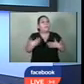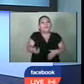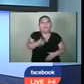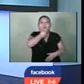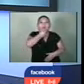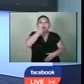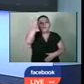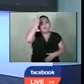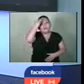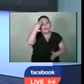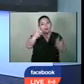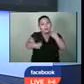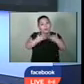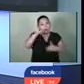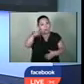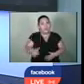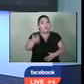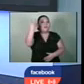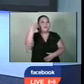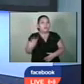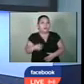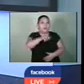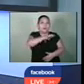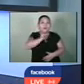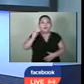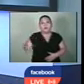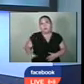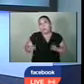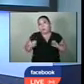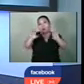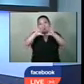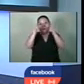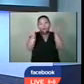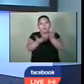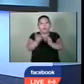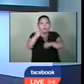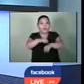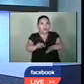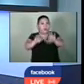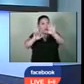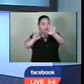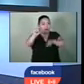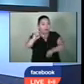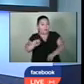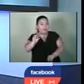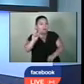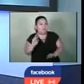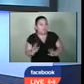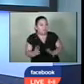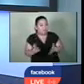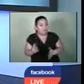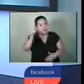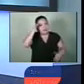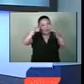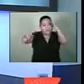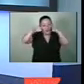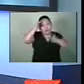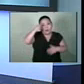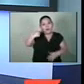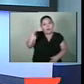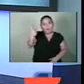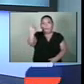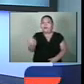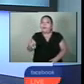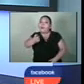más importantes de este día a nivel nacional e internacional. Y cuando son las 8:02, vamos a saludar a nuestra compañera